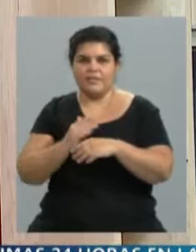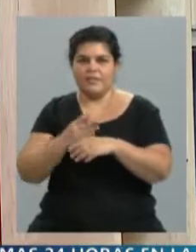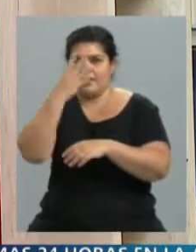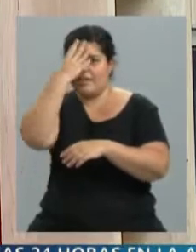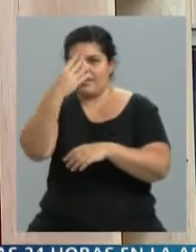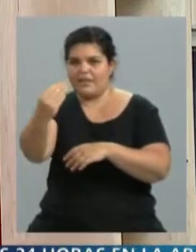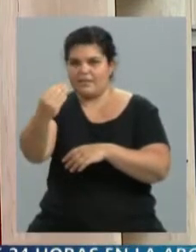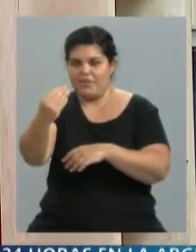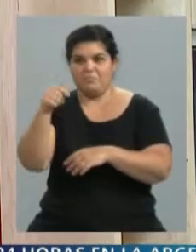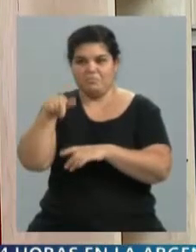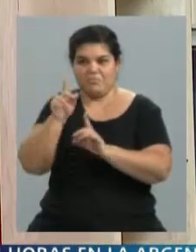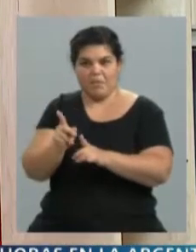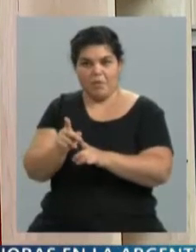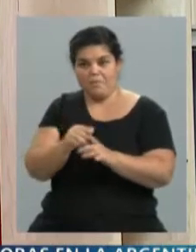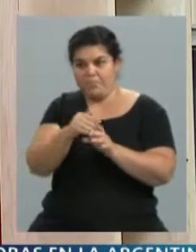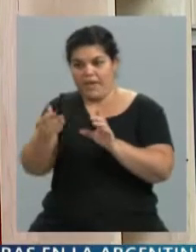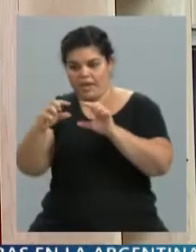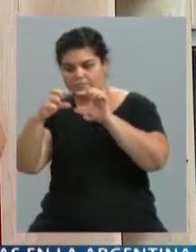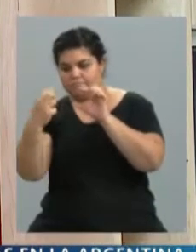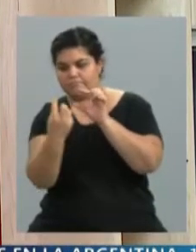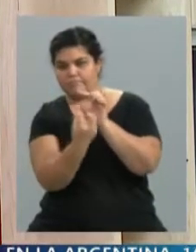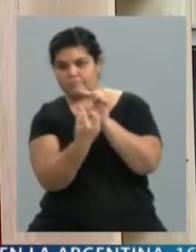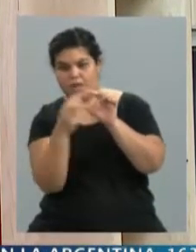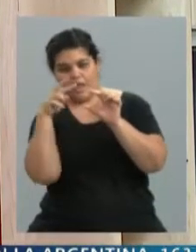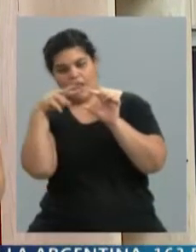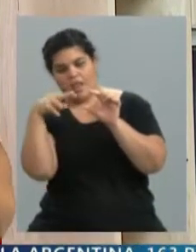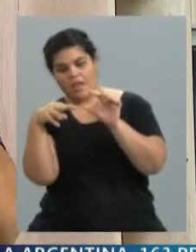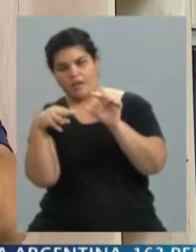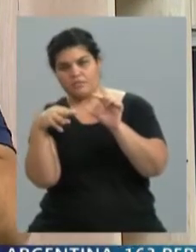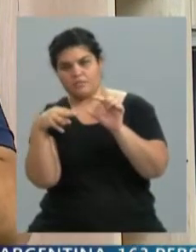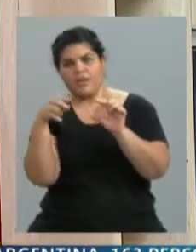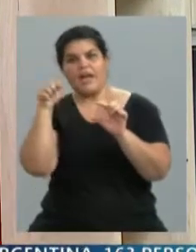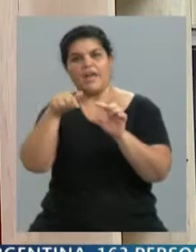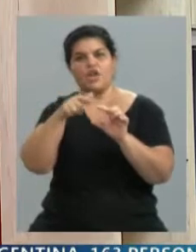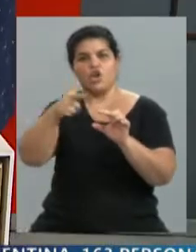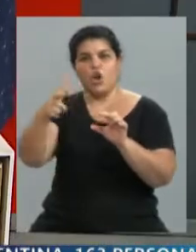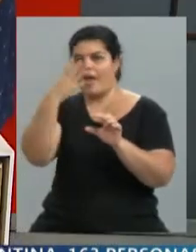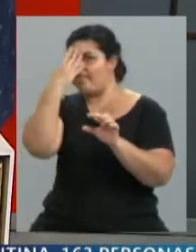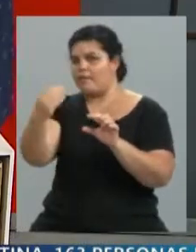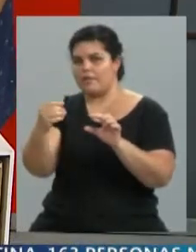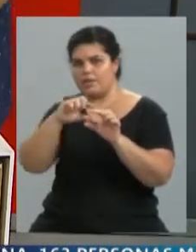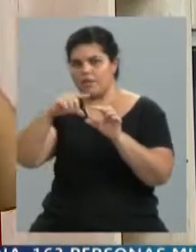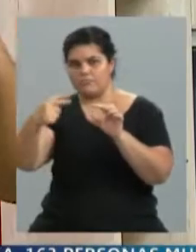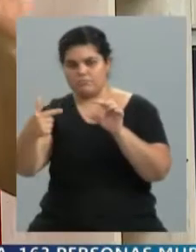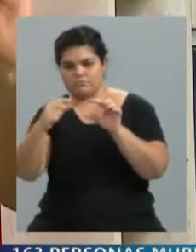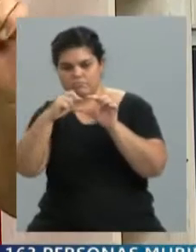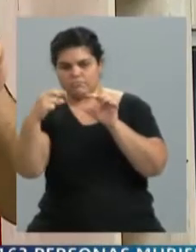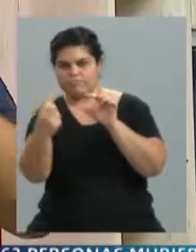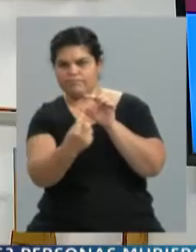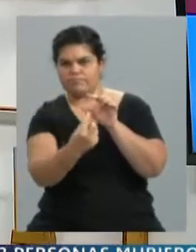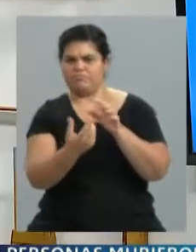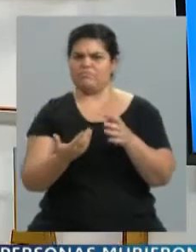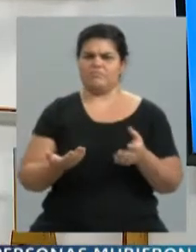la lata de atún, y Sí. al costado te dice como que no tiene delfines. Ojo, ¿eh? Ah, la aclaración. La aclaración Sí, que no se tiene ese porque el